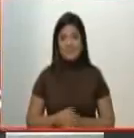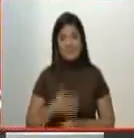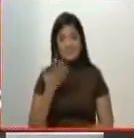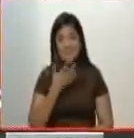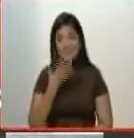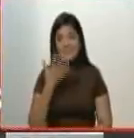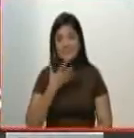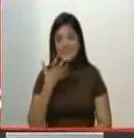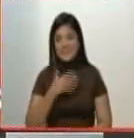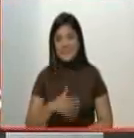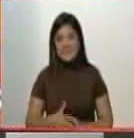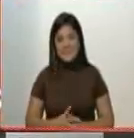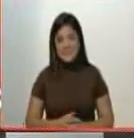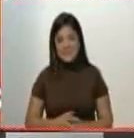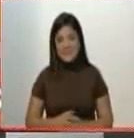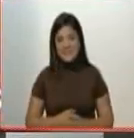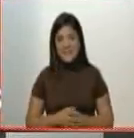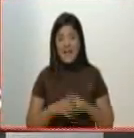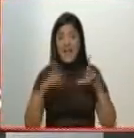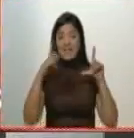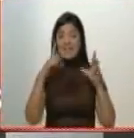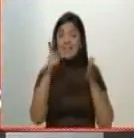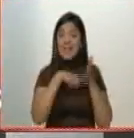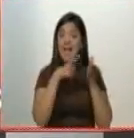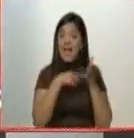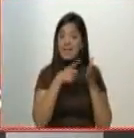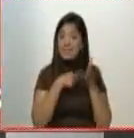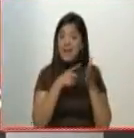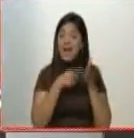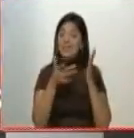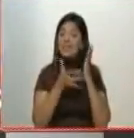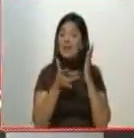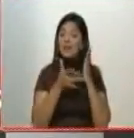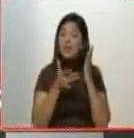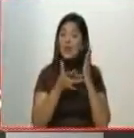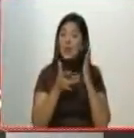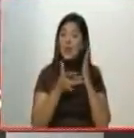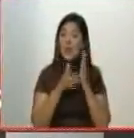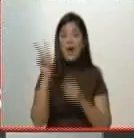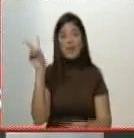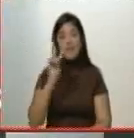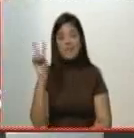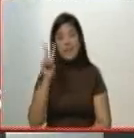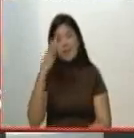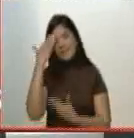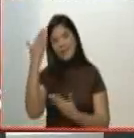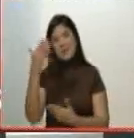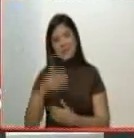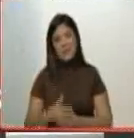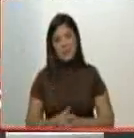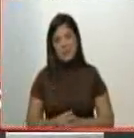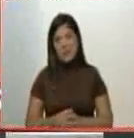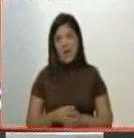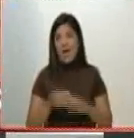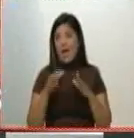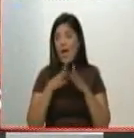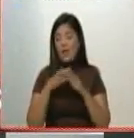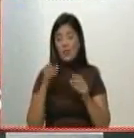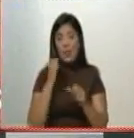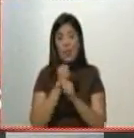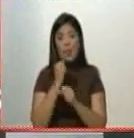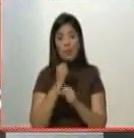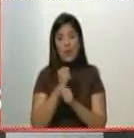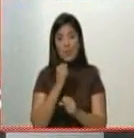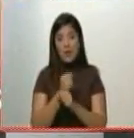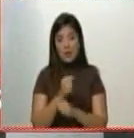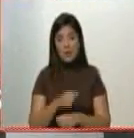¿Verdad? Bueno, ese tableta hecho con manos y tecnología de Venezuela. Saludos por allá, trabajadores. Aquí